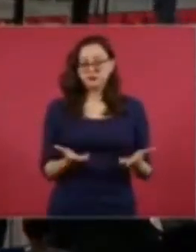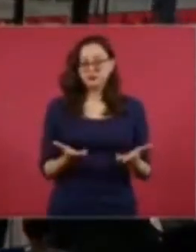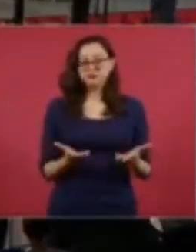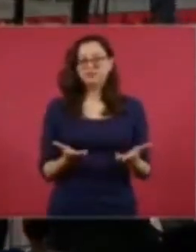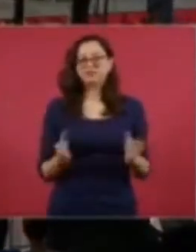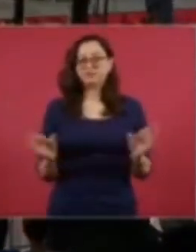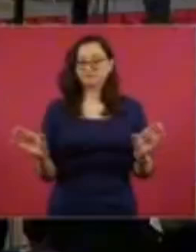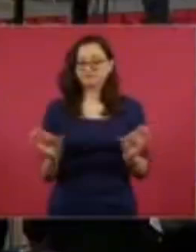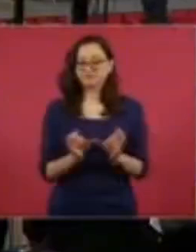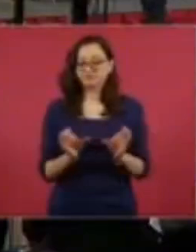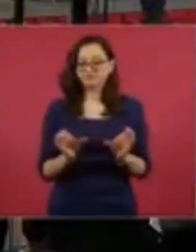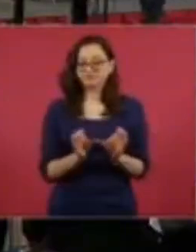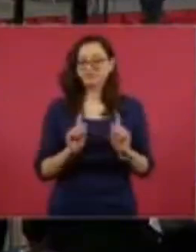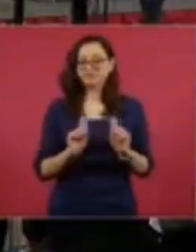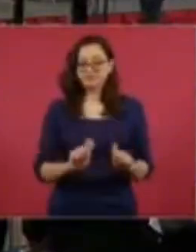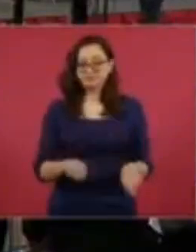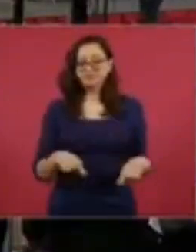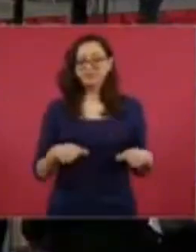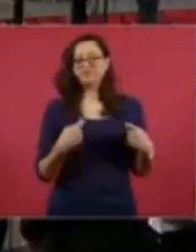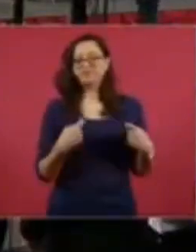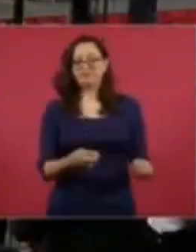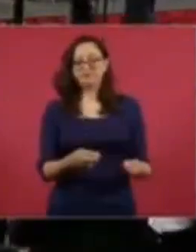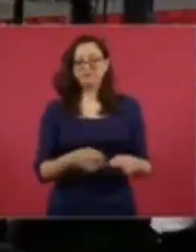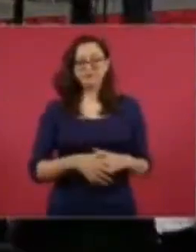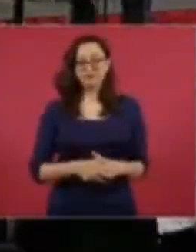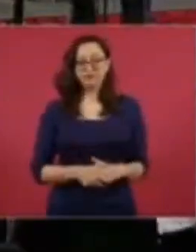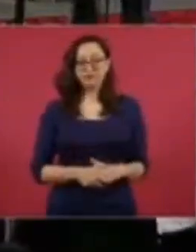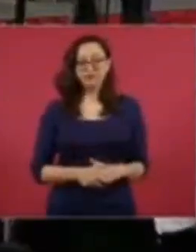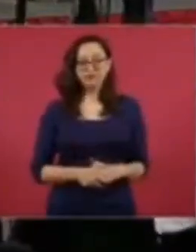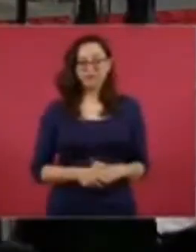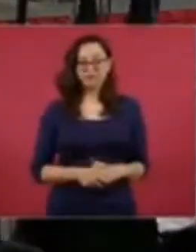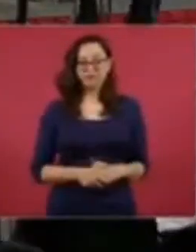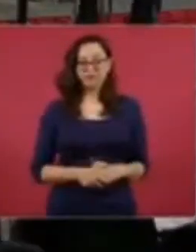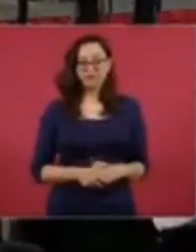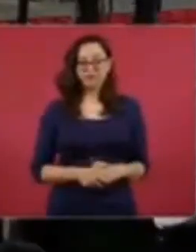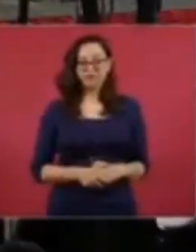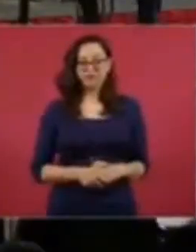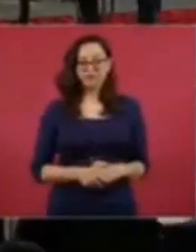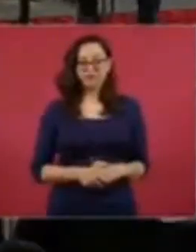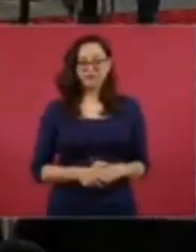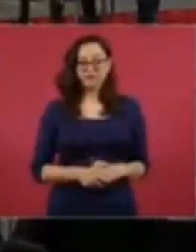su certificado. ¿Ya está aquí? Por favor.